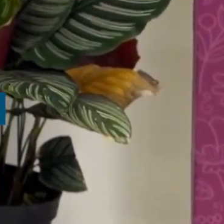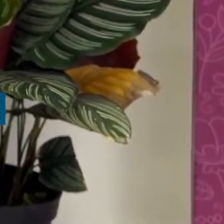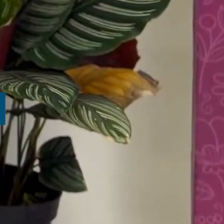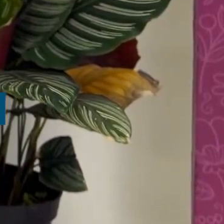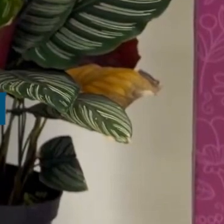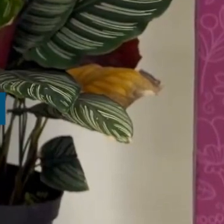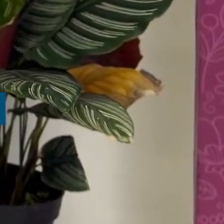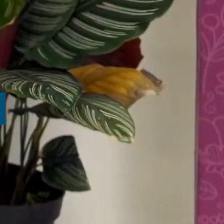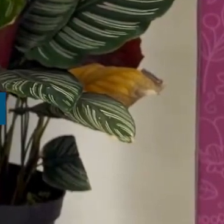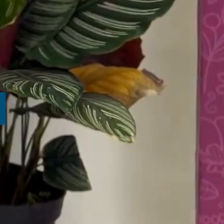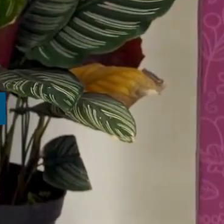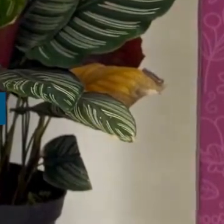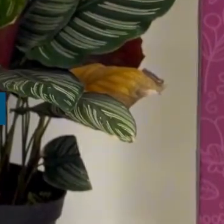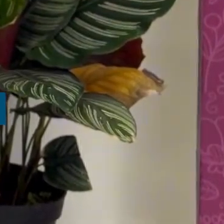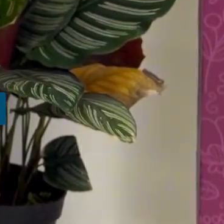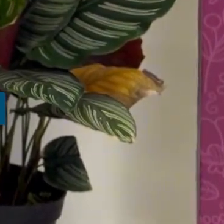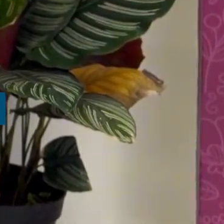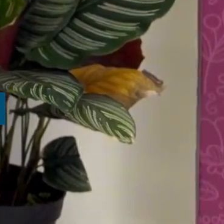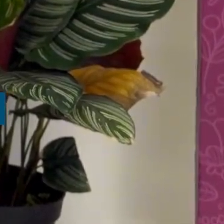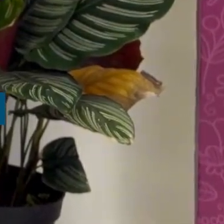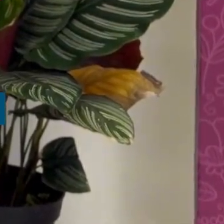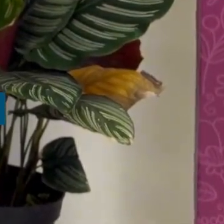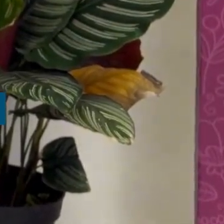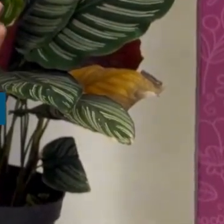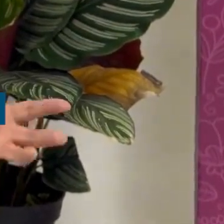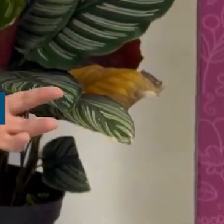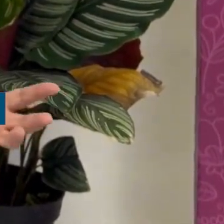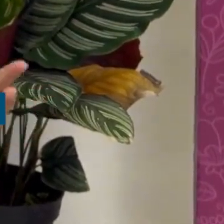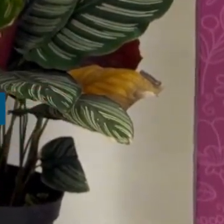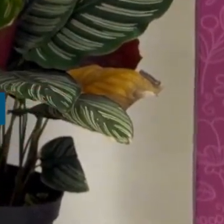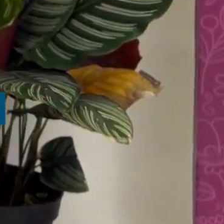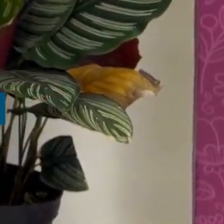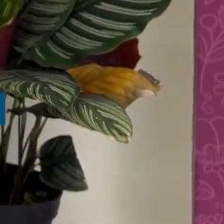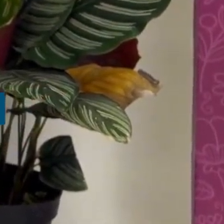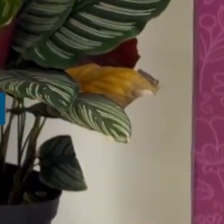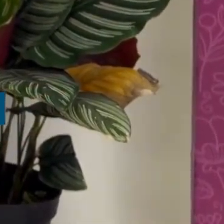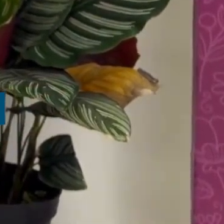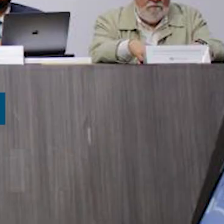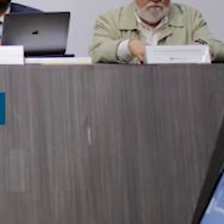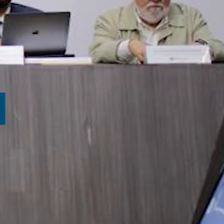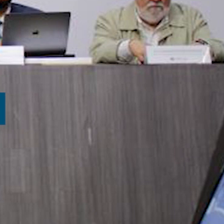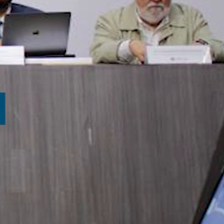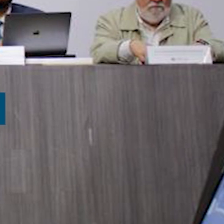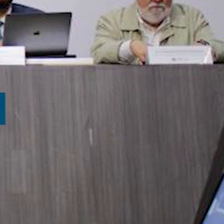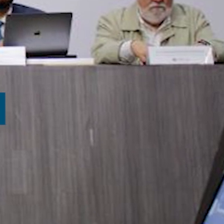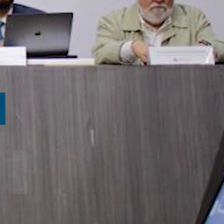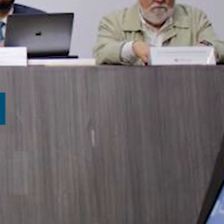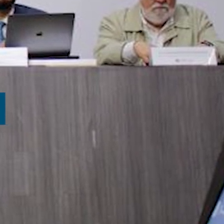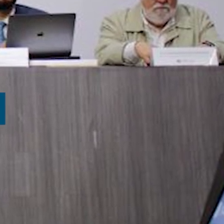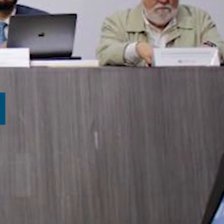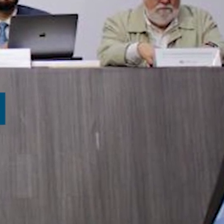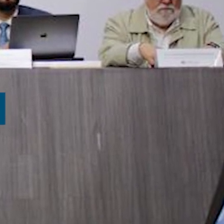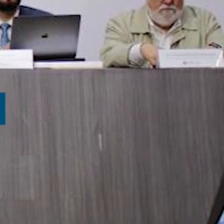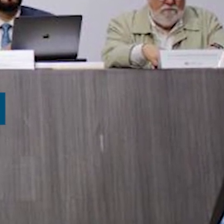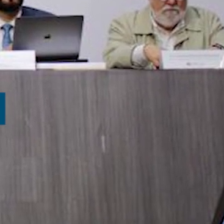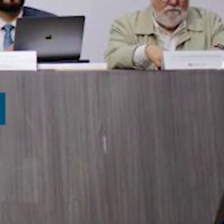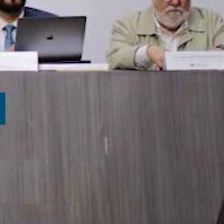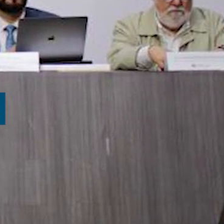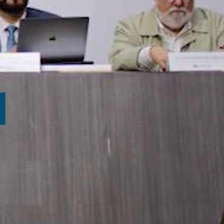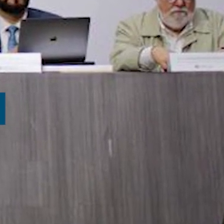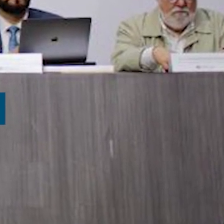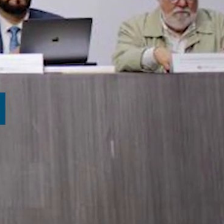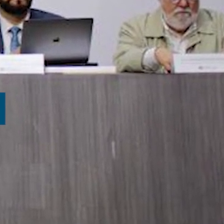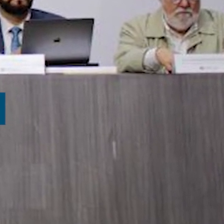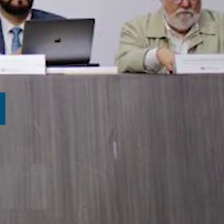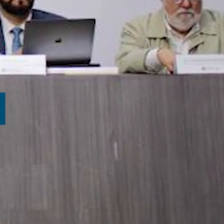pisor 360 mejora en la iluminación de avenidas principales y gestión para formar una policía metropolitana la jefa de gobierno